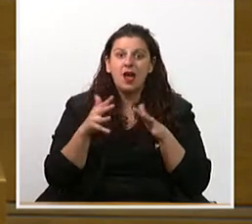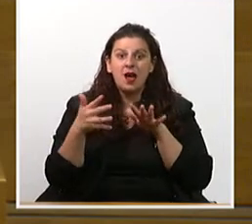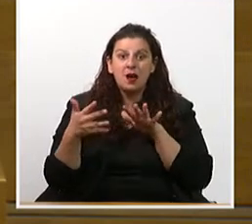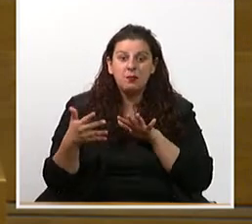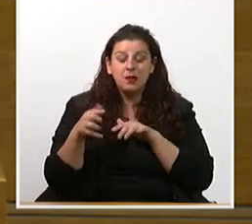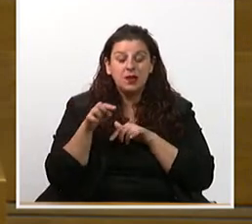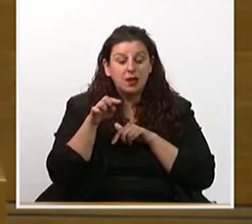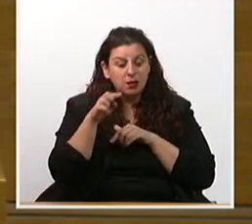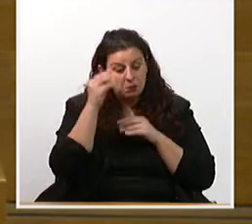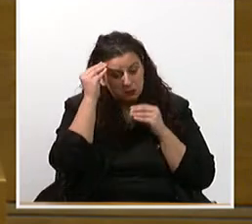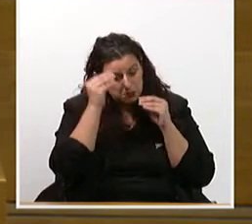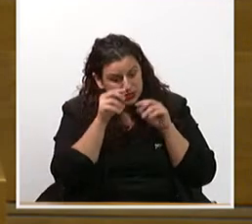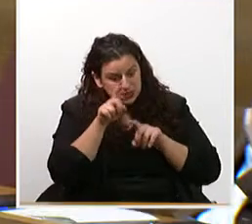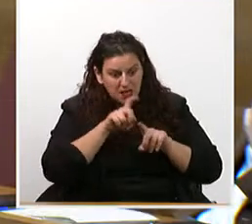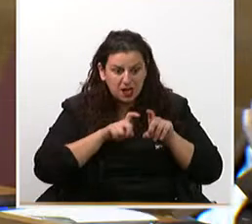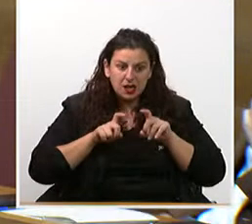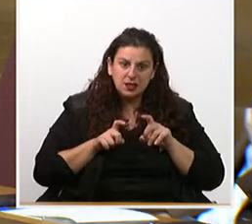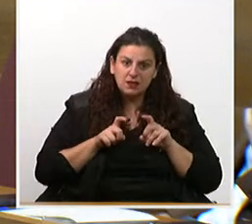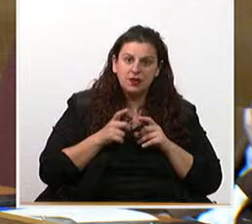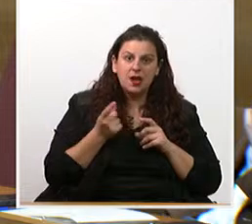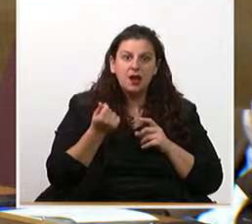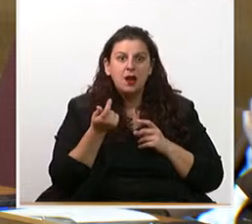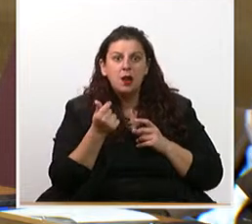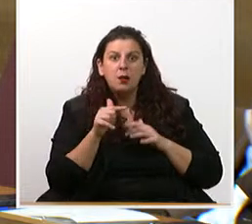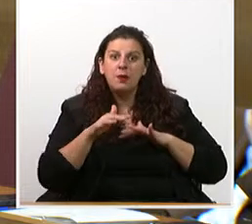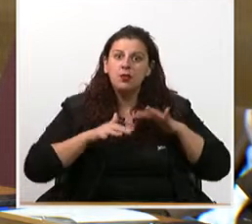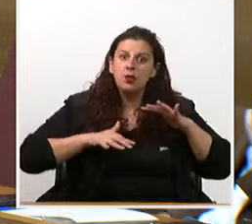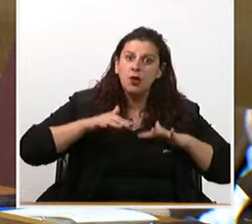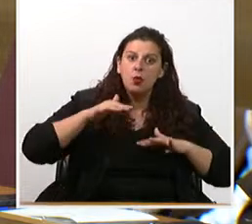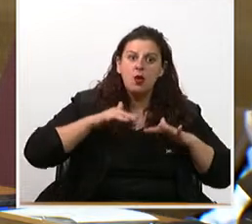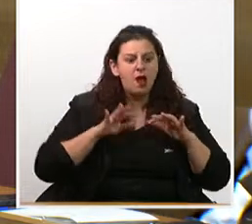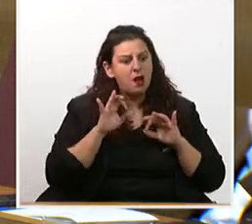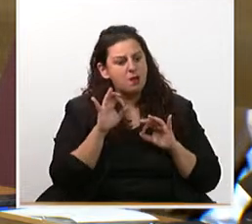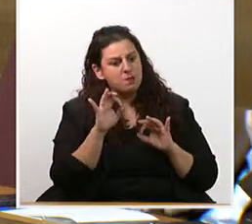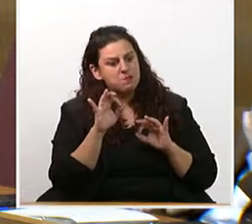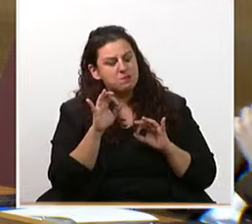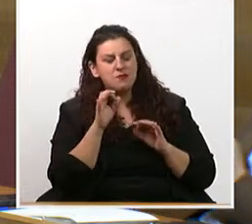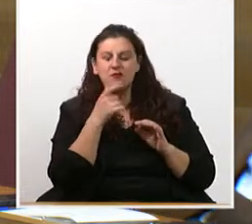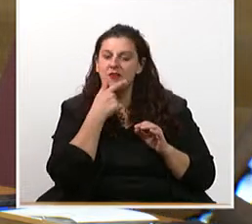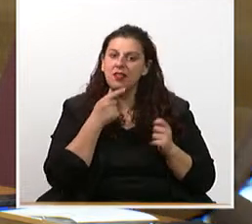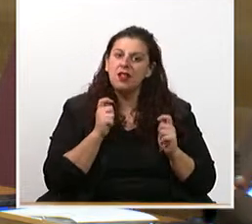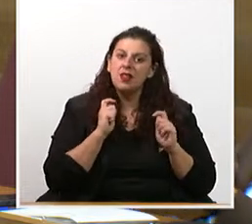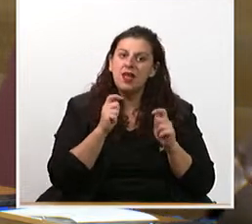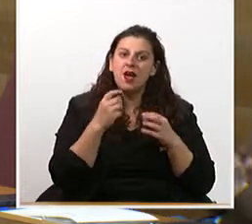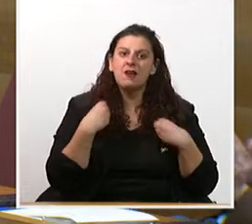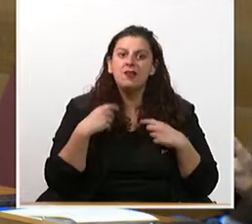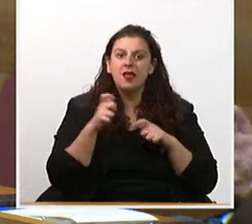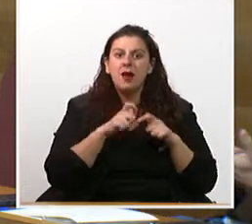rectificar y regular el preu y facilitar la vida a milers de valencianes y